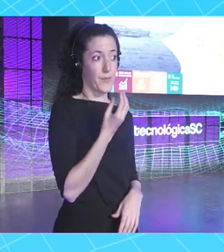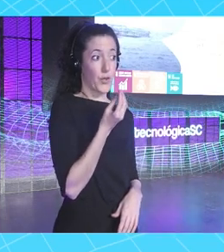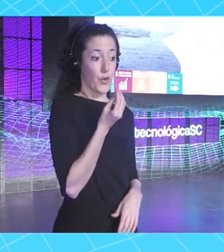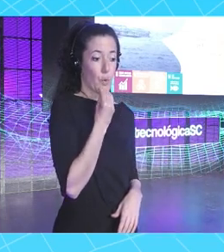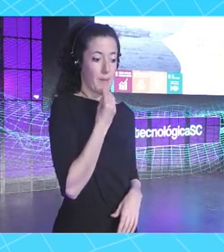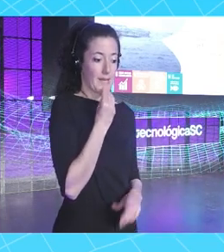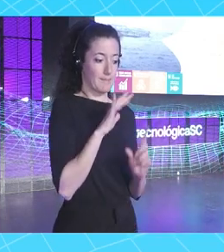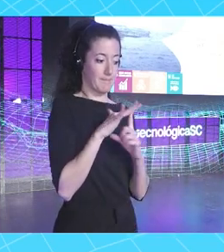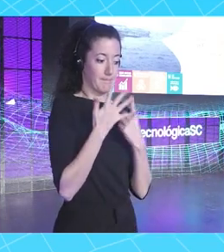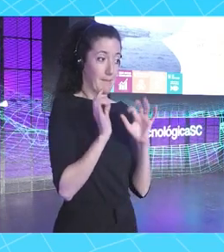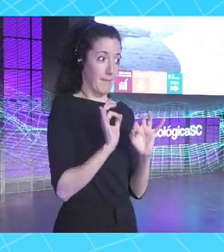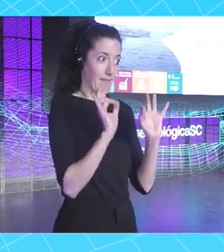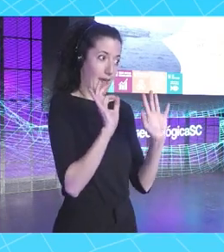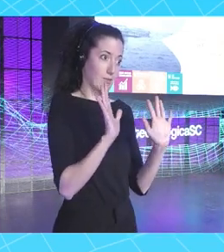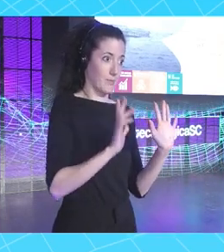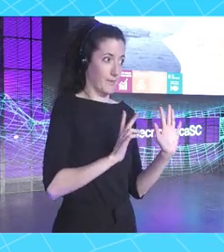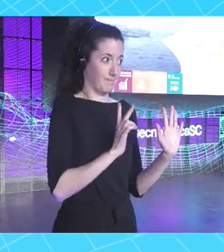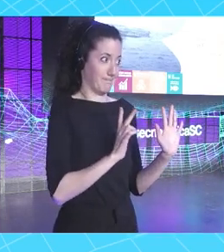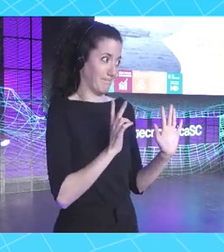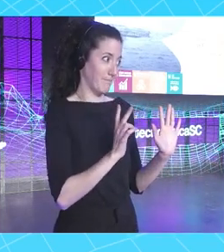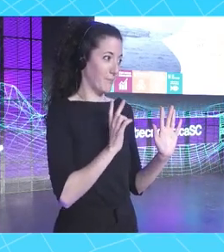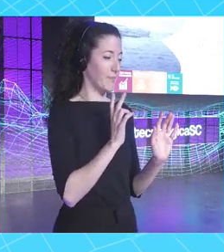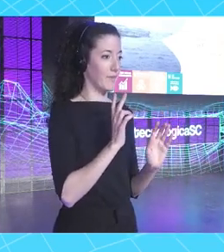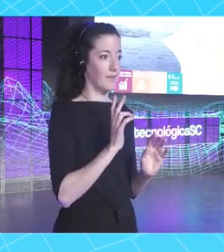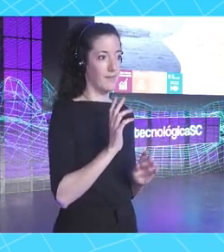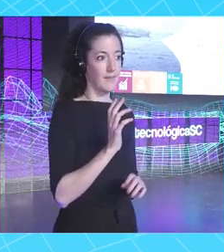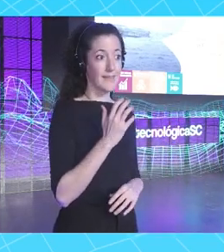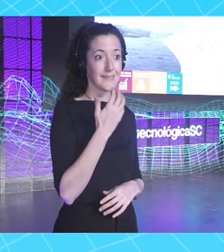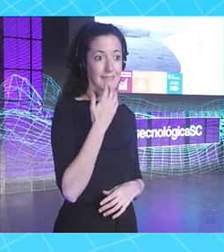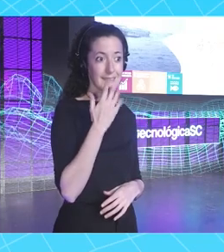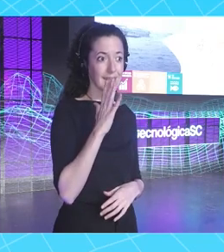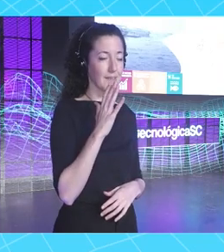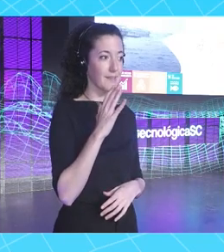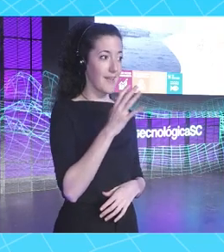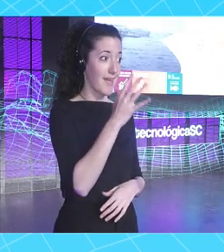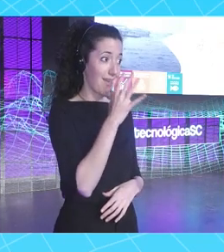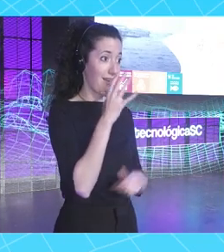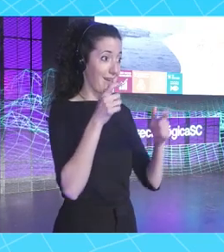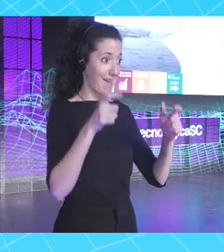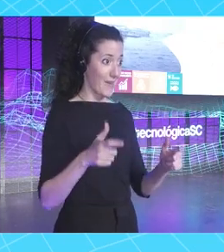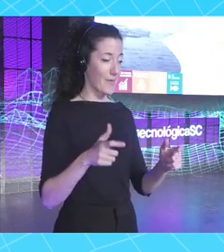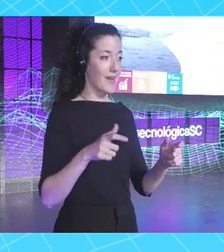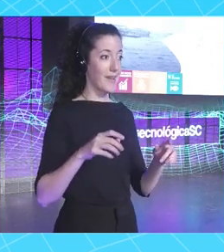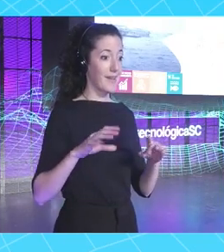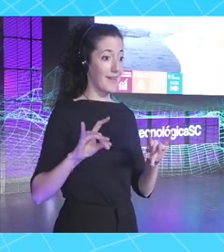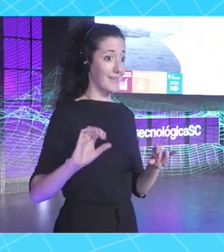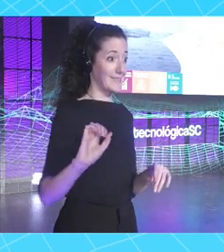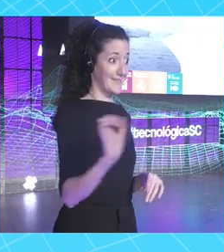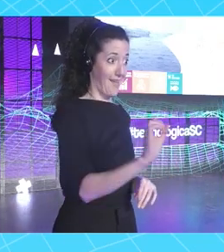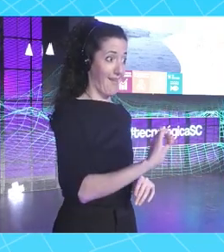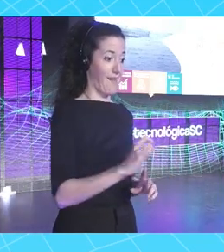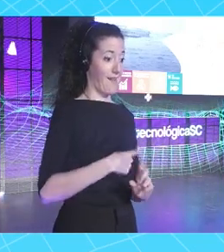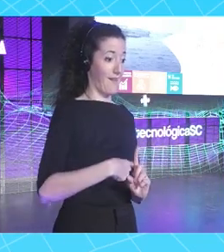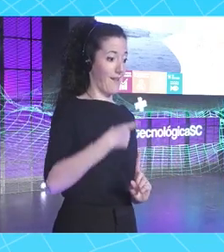especiales Oye nos han salido raricos los salmones no les puedes dar de comer si la salinidad del agua es está por encima de